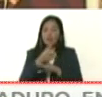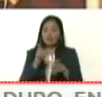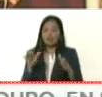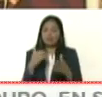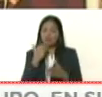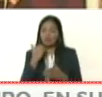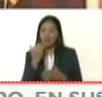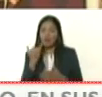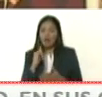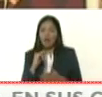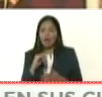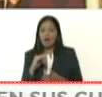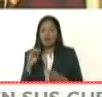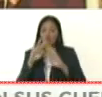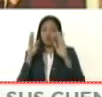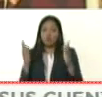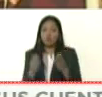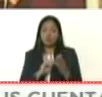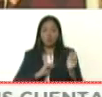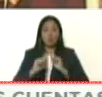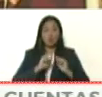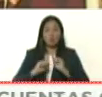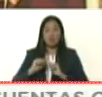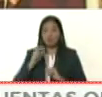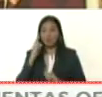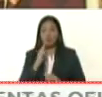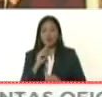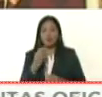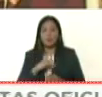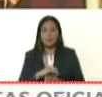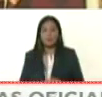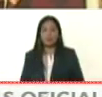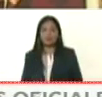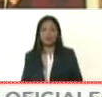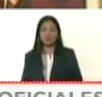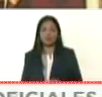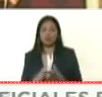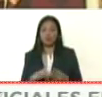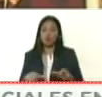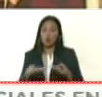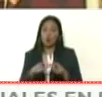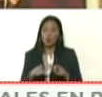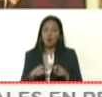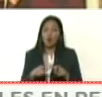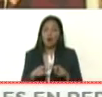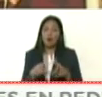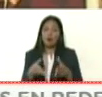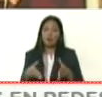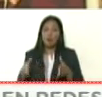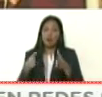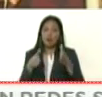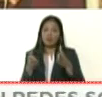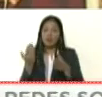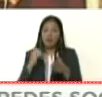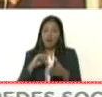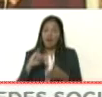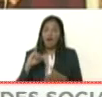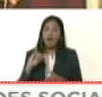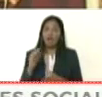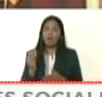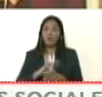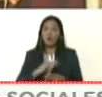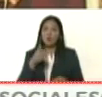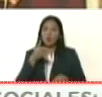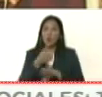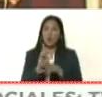los círculos bolivarianos del Movimiento Bolivariano Revolucionario 200, en toda la zona de la carretera vieja de Macarao. Para allá íbamos, me